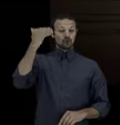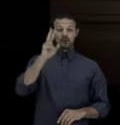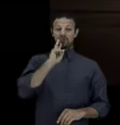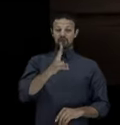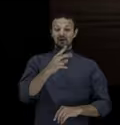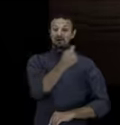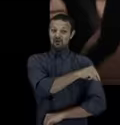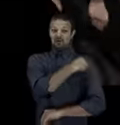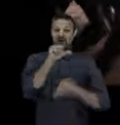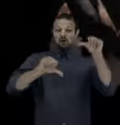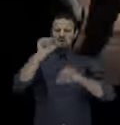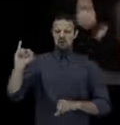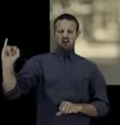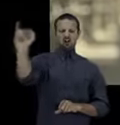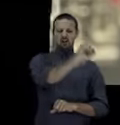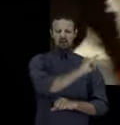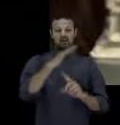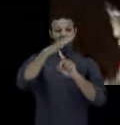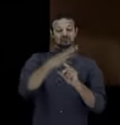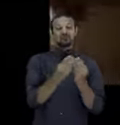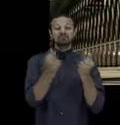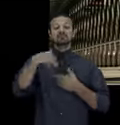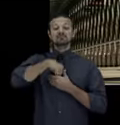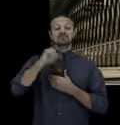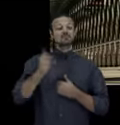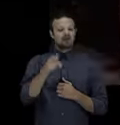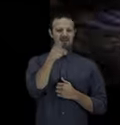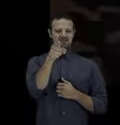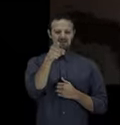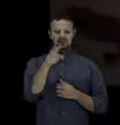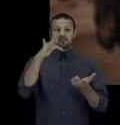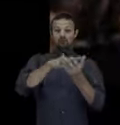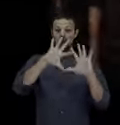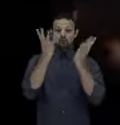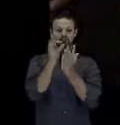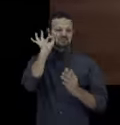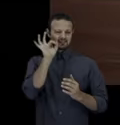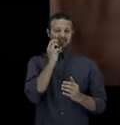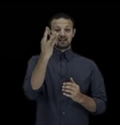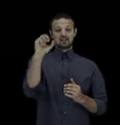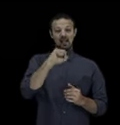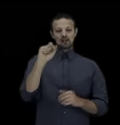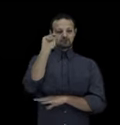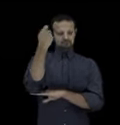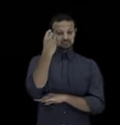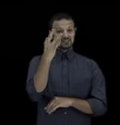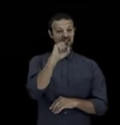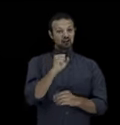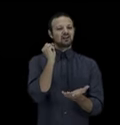La del VIH saldrá de algún laboratorio. La de la discriminación está dentro de ti. Día Mundial del SIDA. 30 años